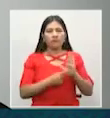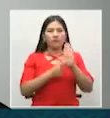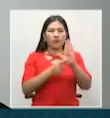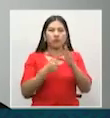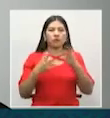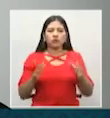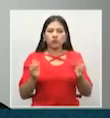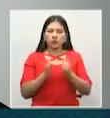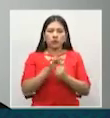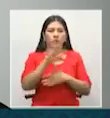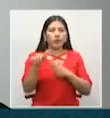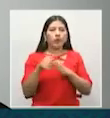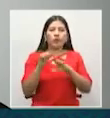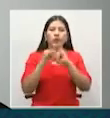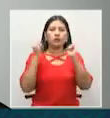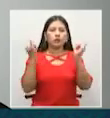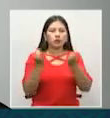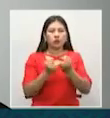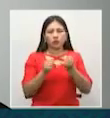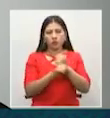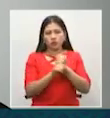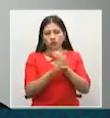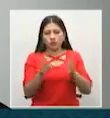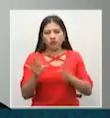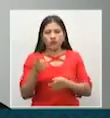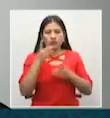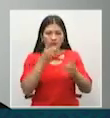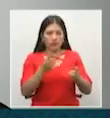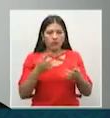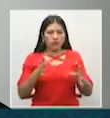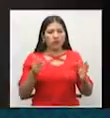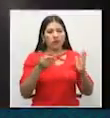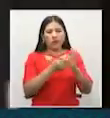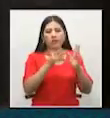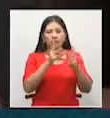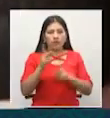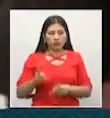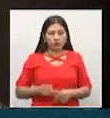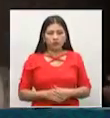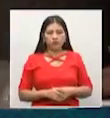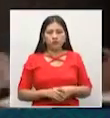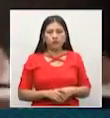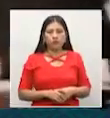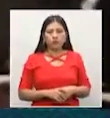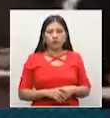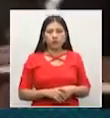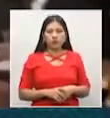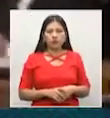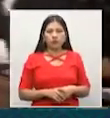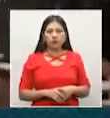por todas las instituciones querellantes, acusadoras o víctimas de este caso.